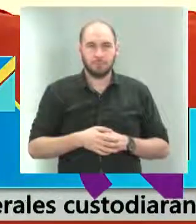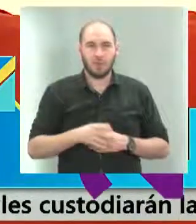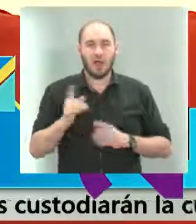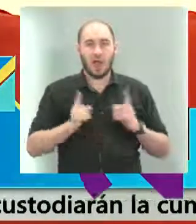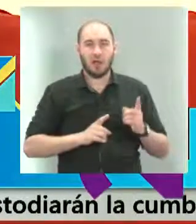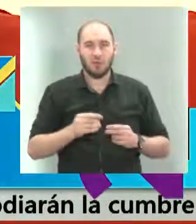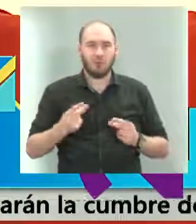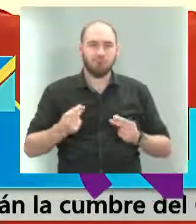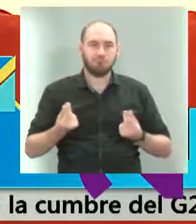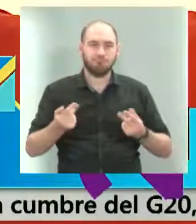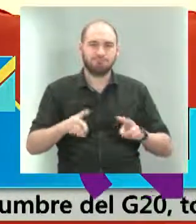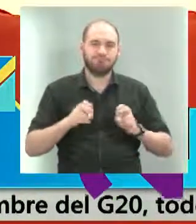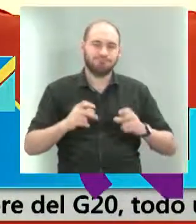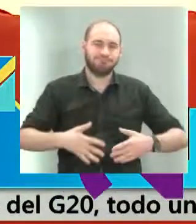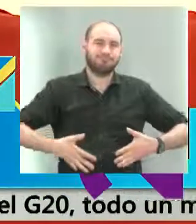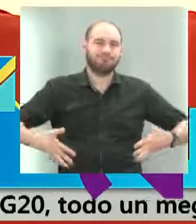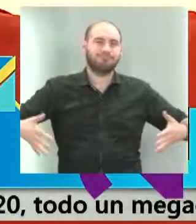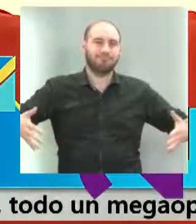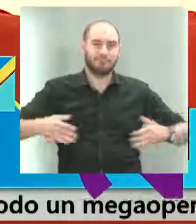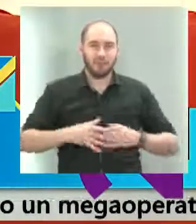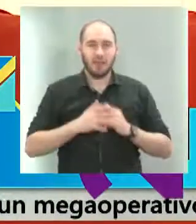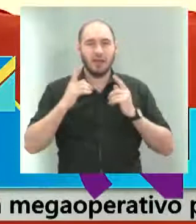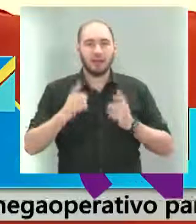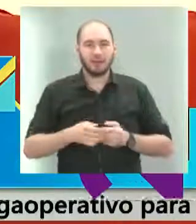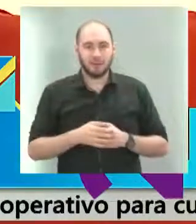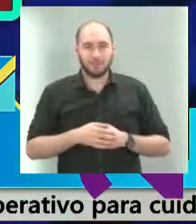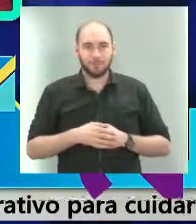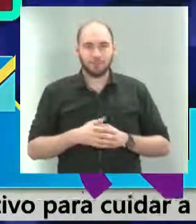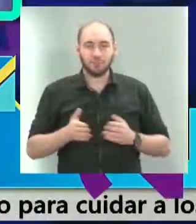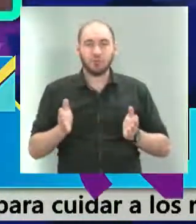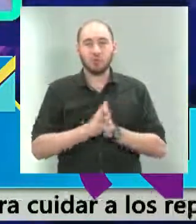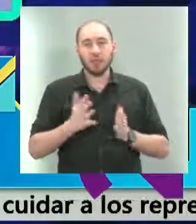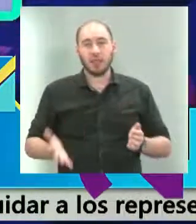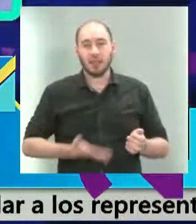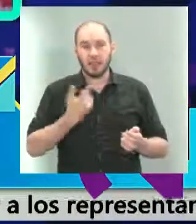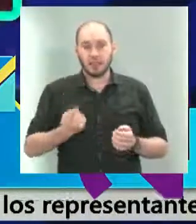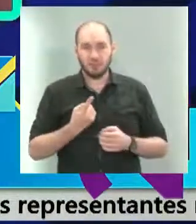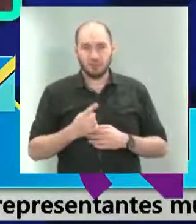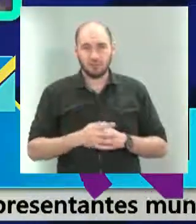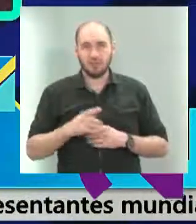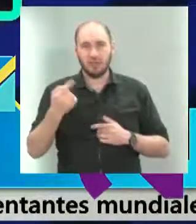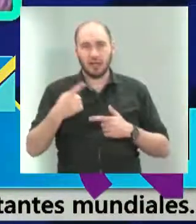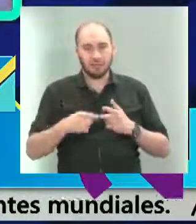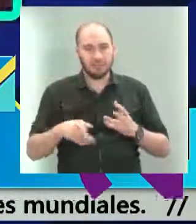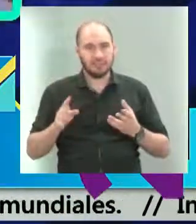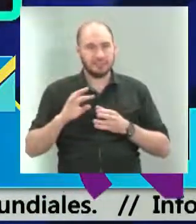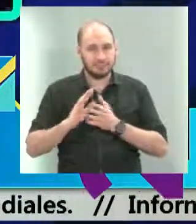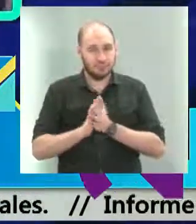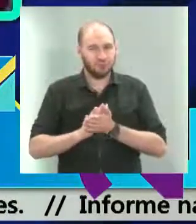hasta millonarios hechos dentro del fútbol, también llegaron de la mano de los dirigentes, digo, hay todo un mundo